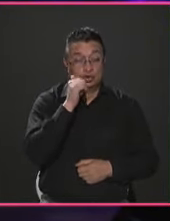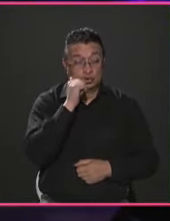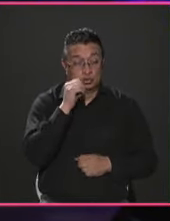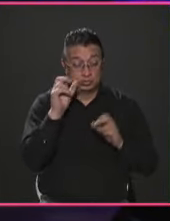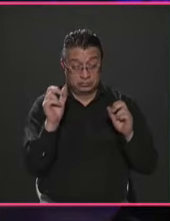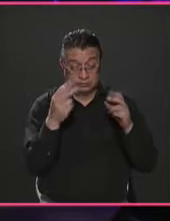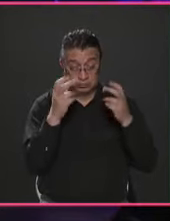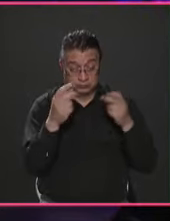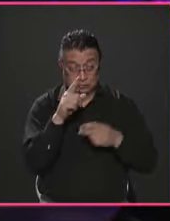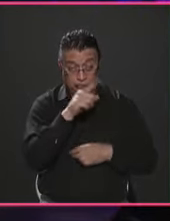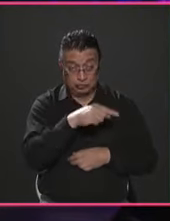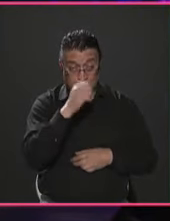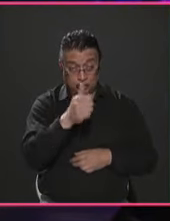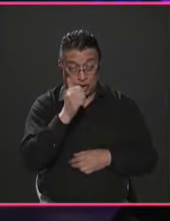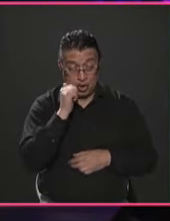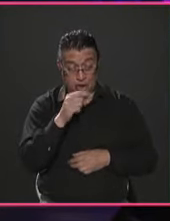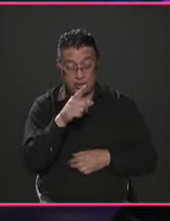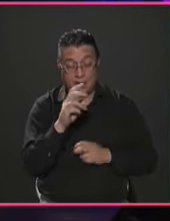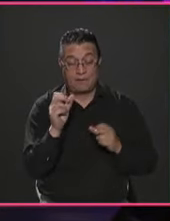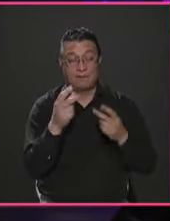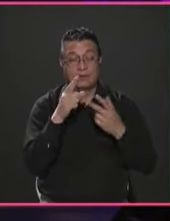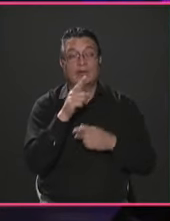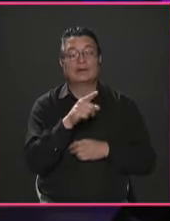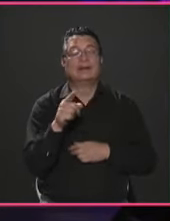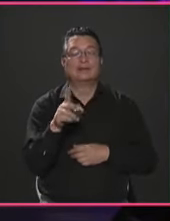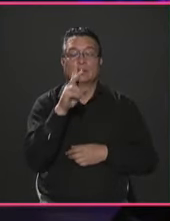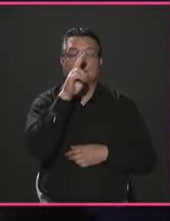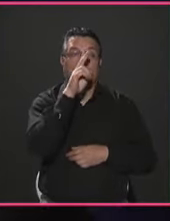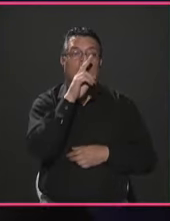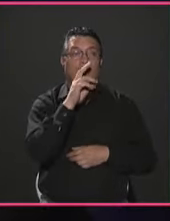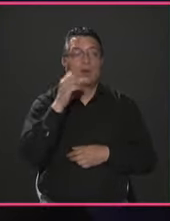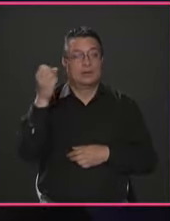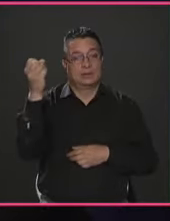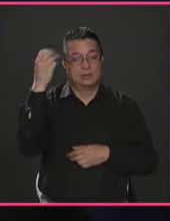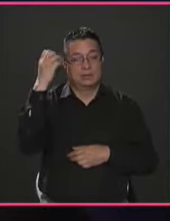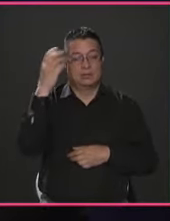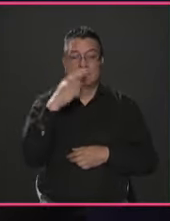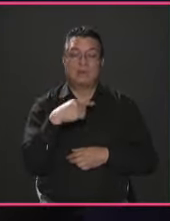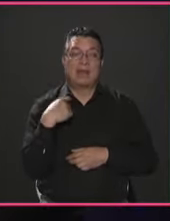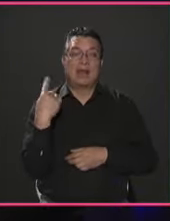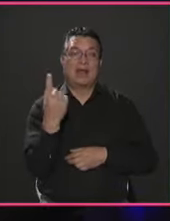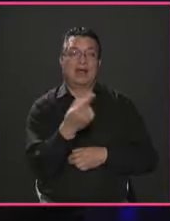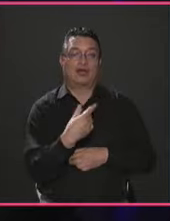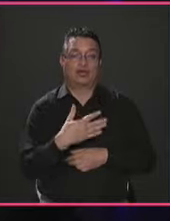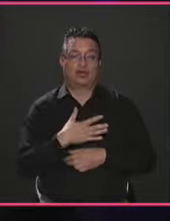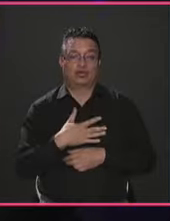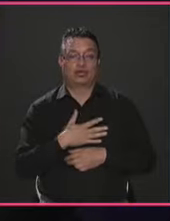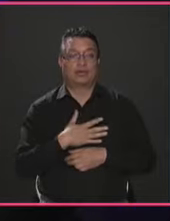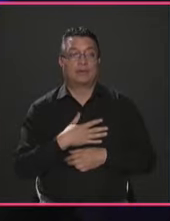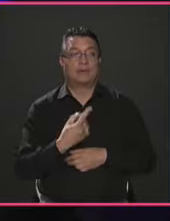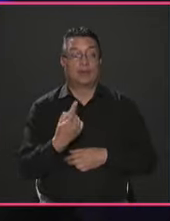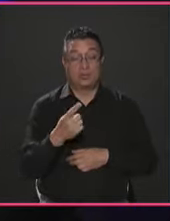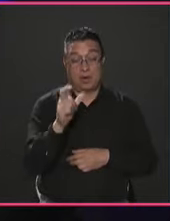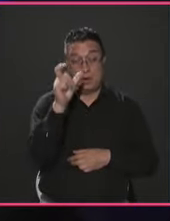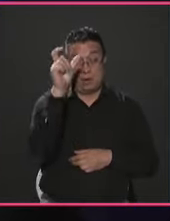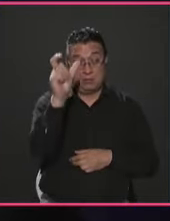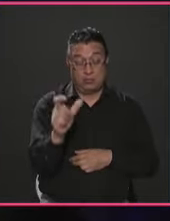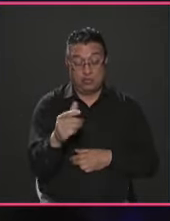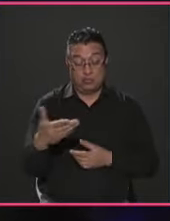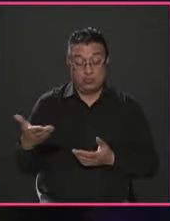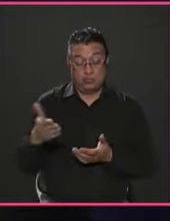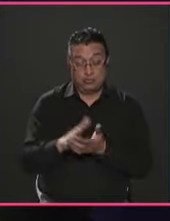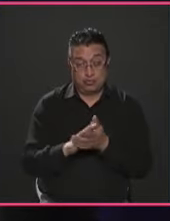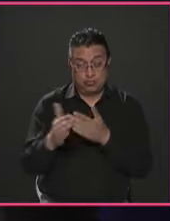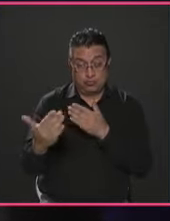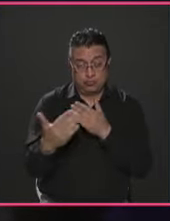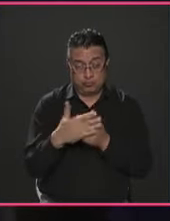brindamos a estos pacientes esto es como una lección para nosotros que si una persona está muriendo y yo